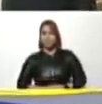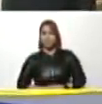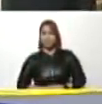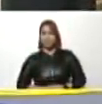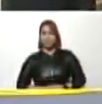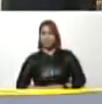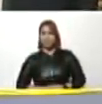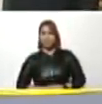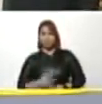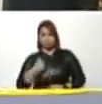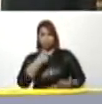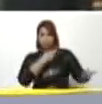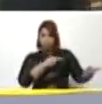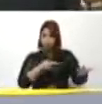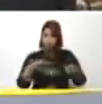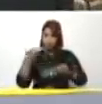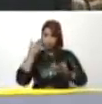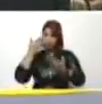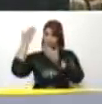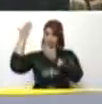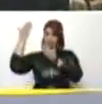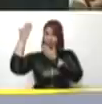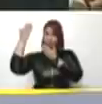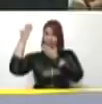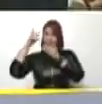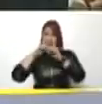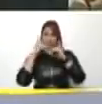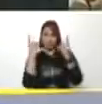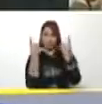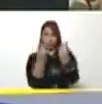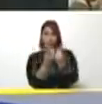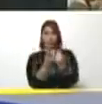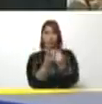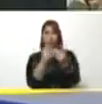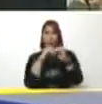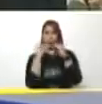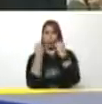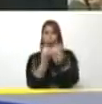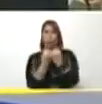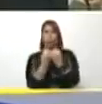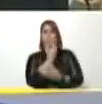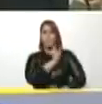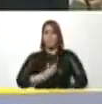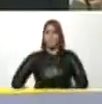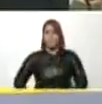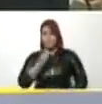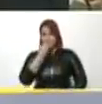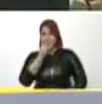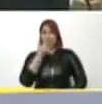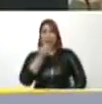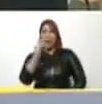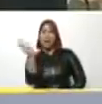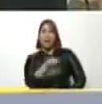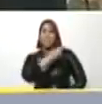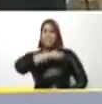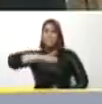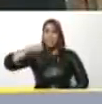Y lo recibí en el despacho presidencial de Miraflores, donde están las espadas de